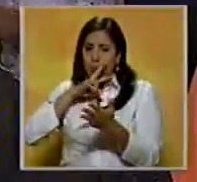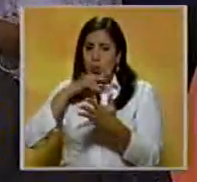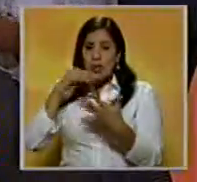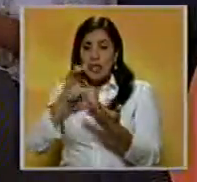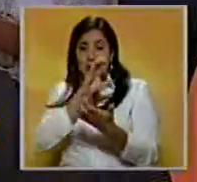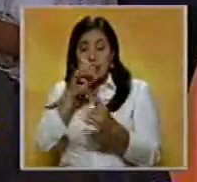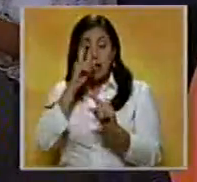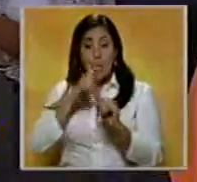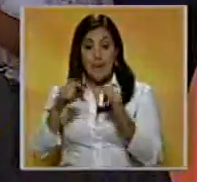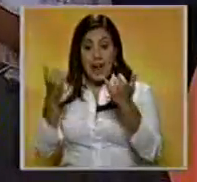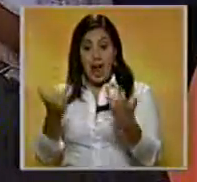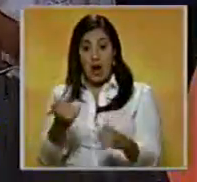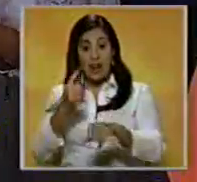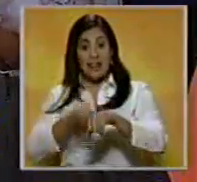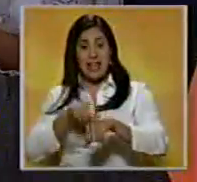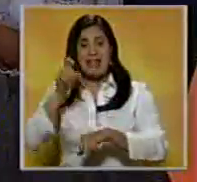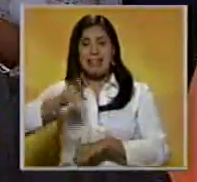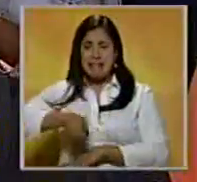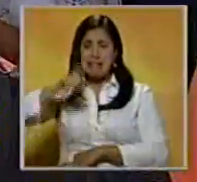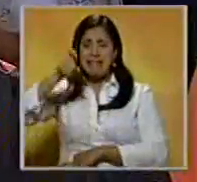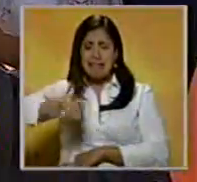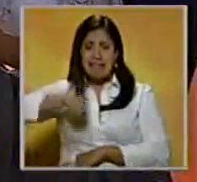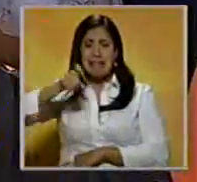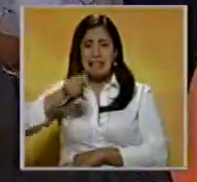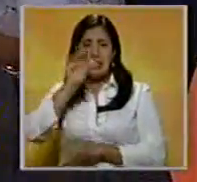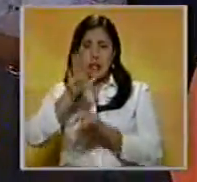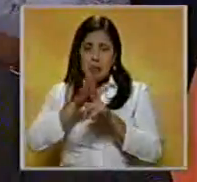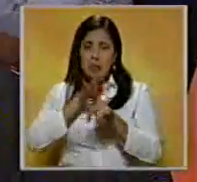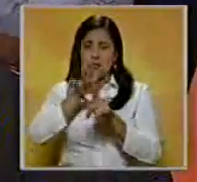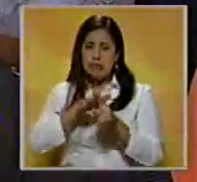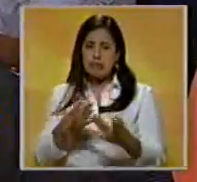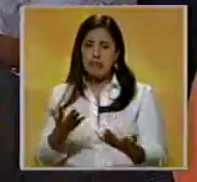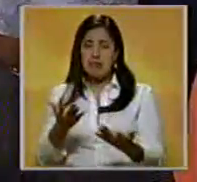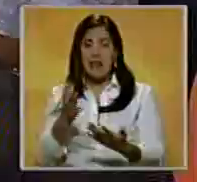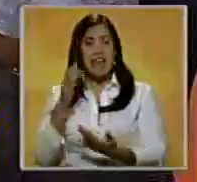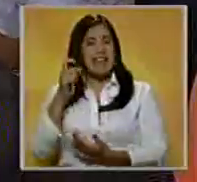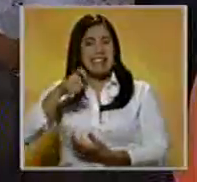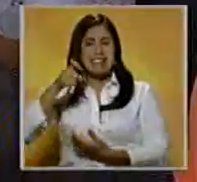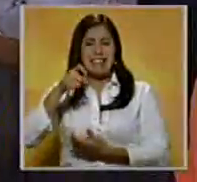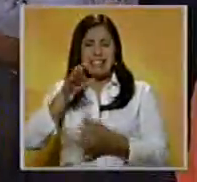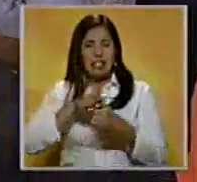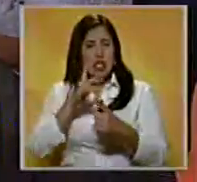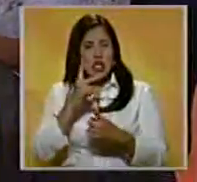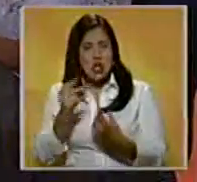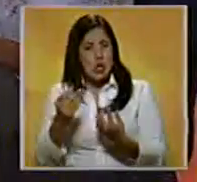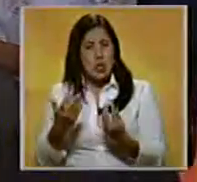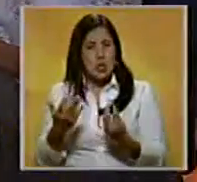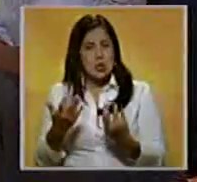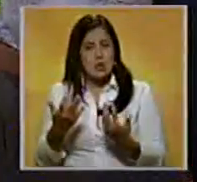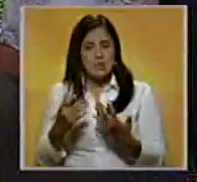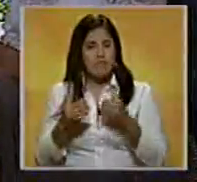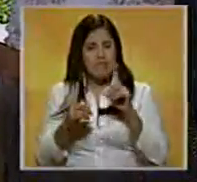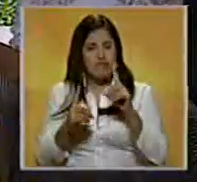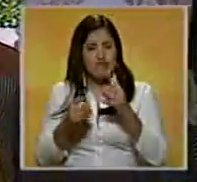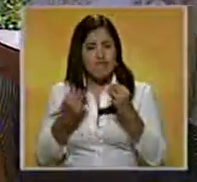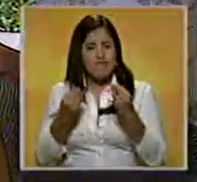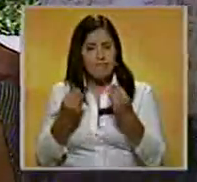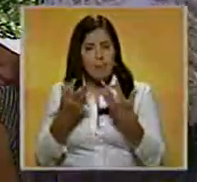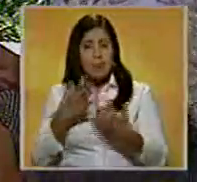Y que en estos tiempos hace falta el romanticismo. Bueno, no es que haga falta, o sea, no es que